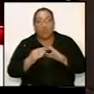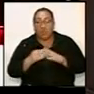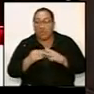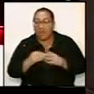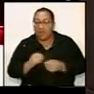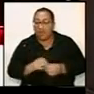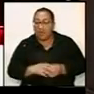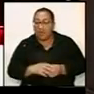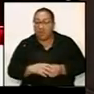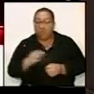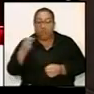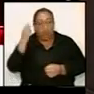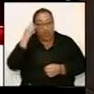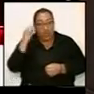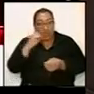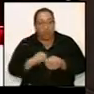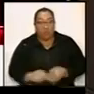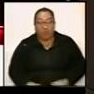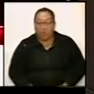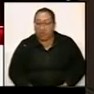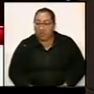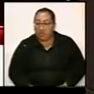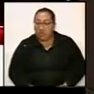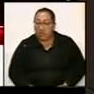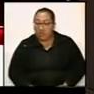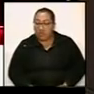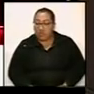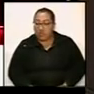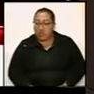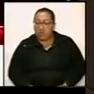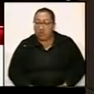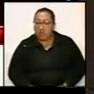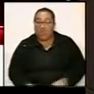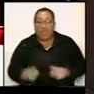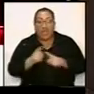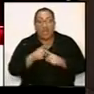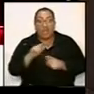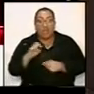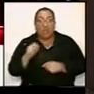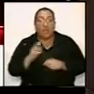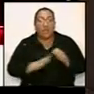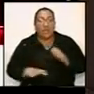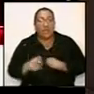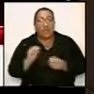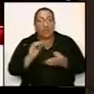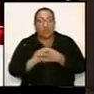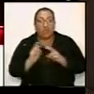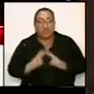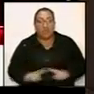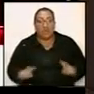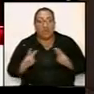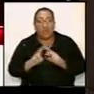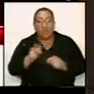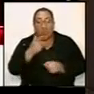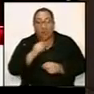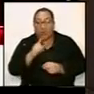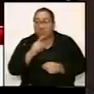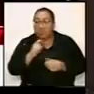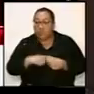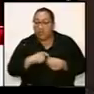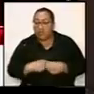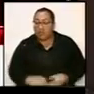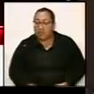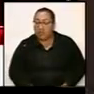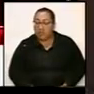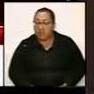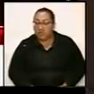Una política que incluye la titulación de la propiedad de la tierra, su puesta en valor con agua y su participación